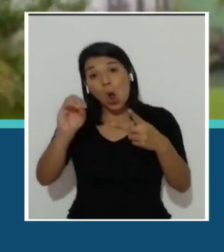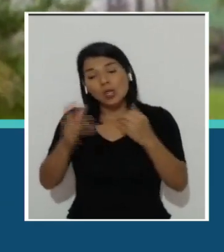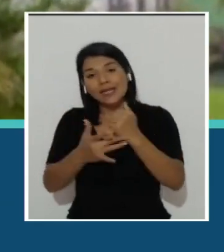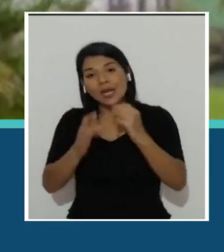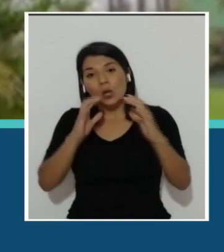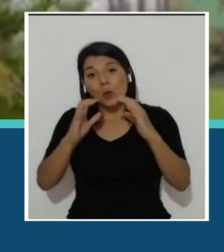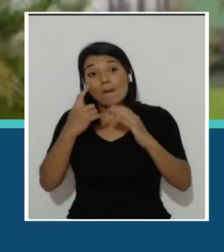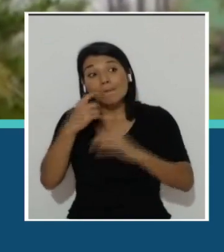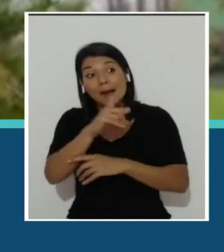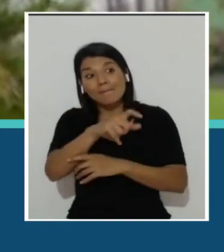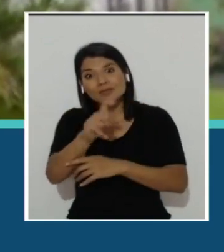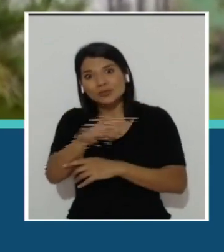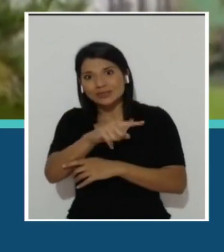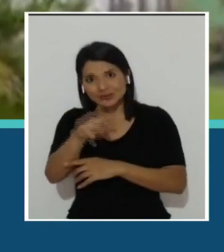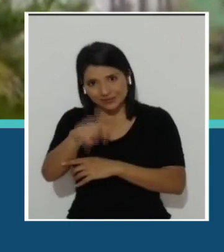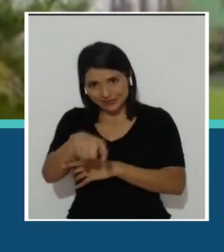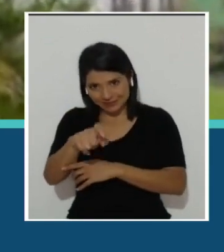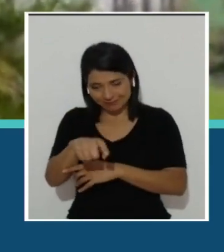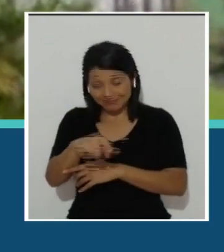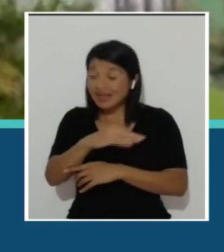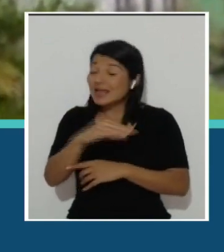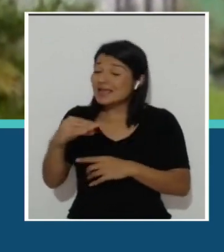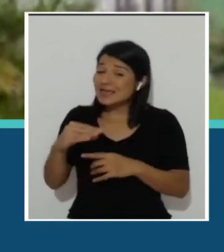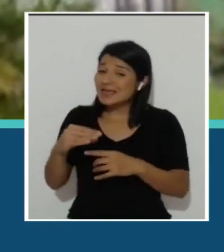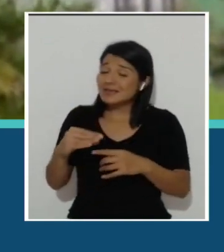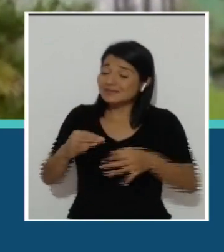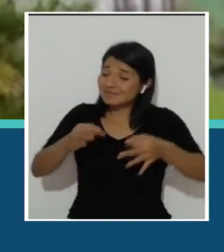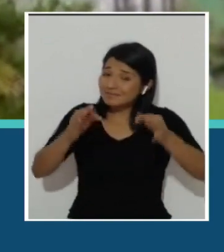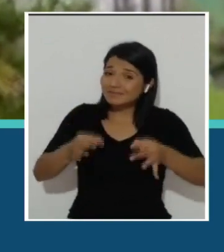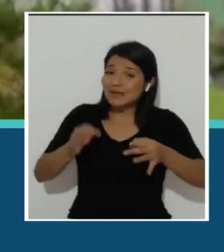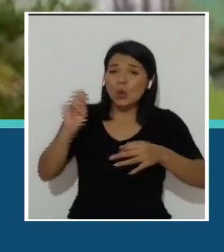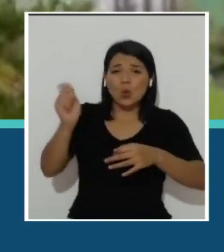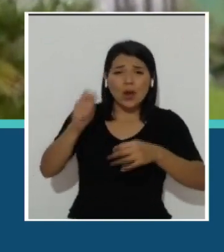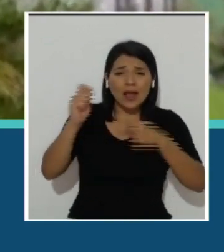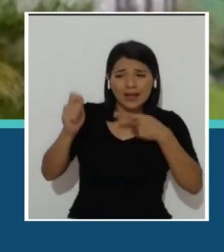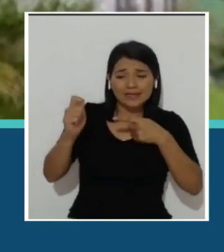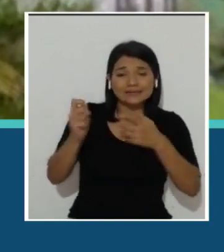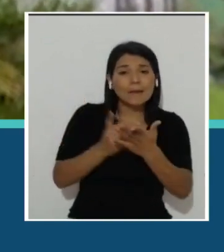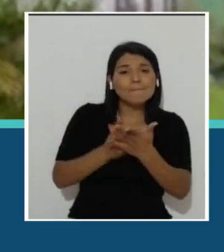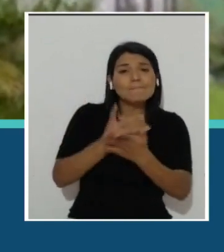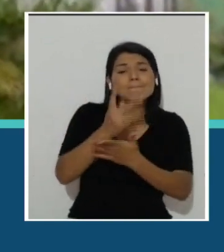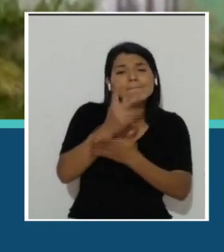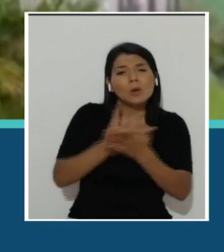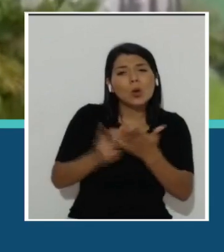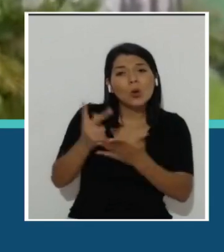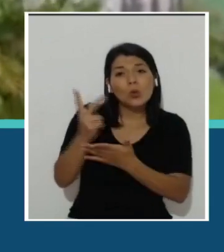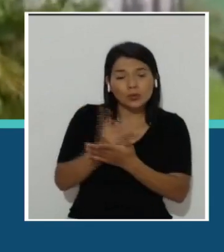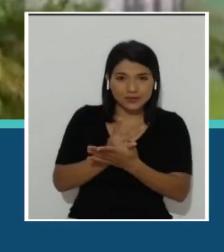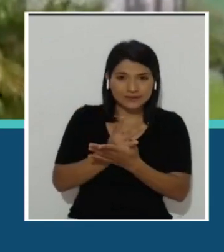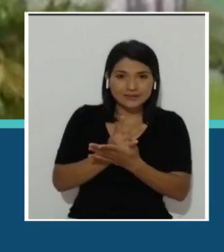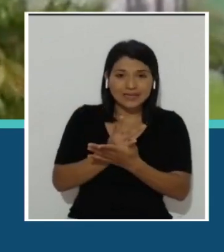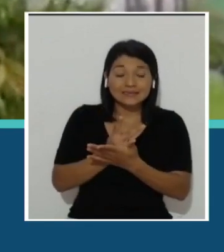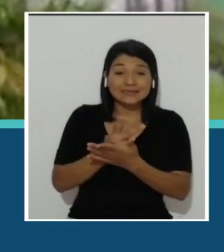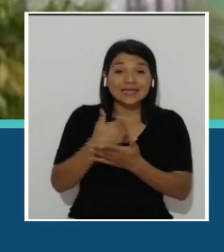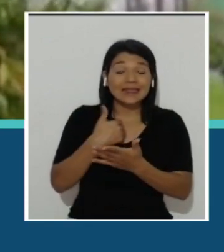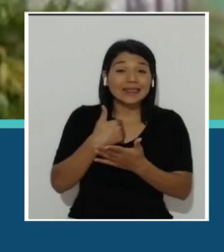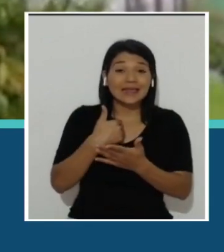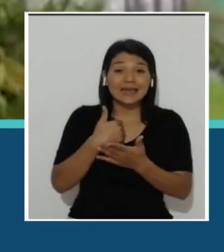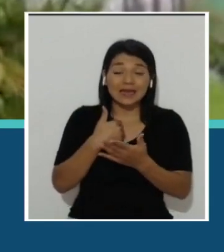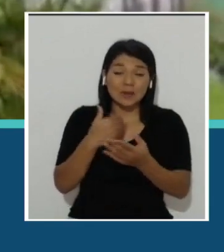provincia de Guanacaste, a ser una de las provincias costeras, a ser una de las provincias también que maneja mucha ruralidad